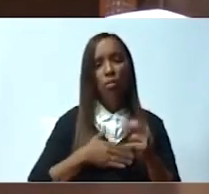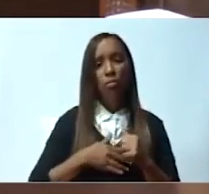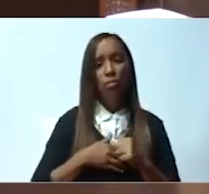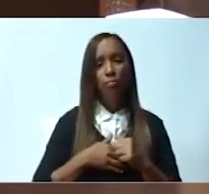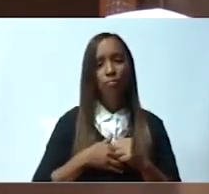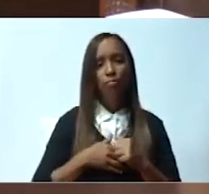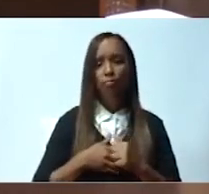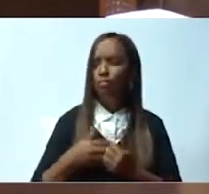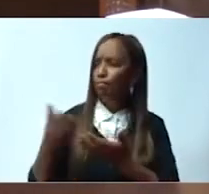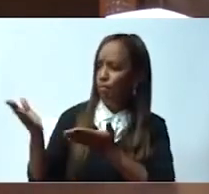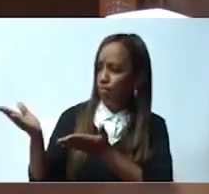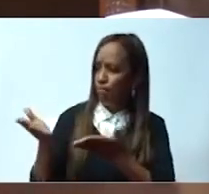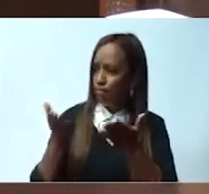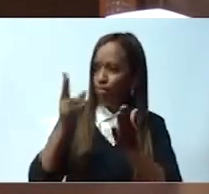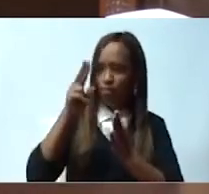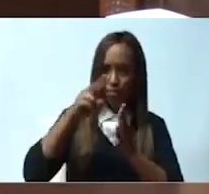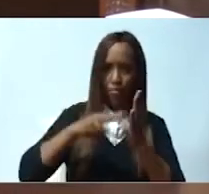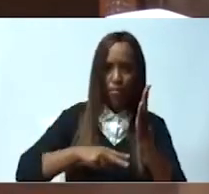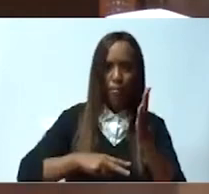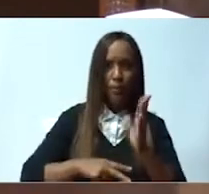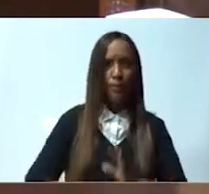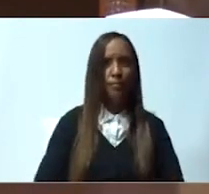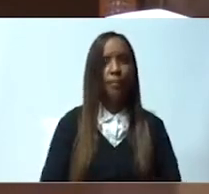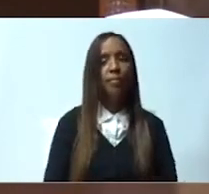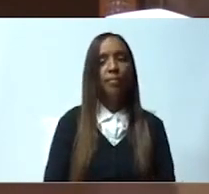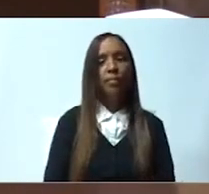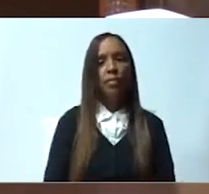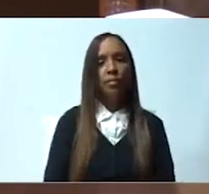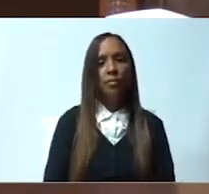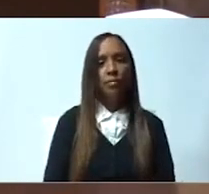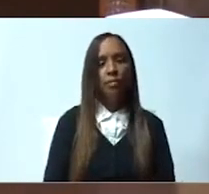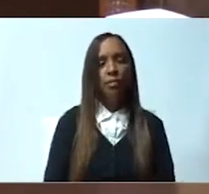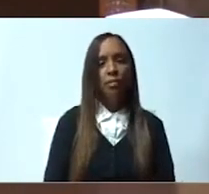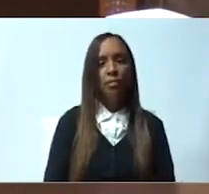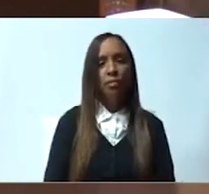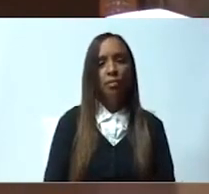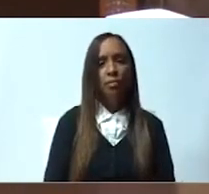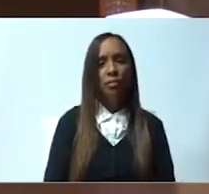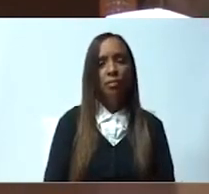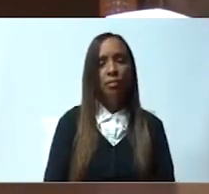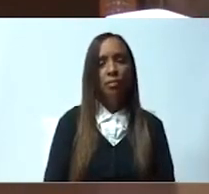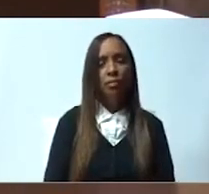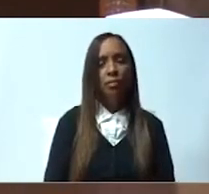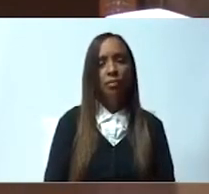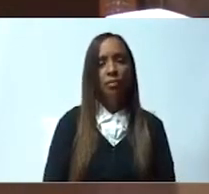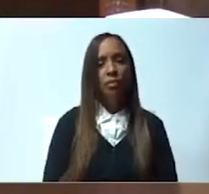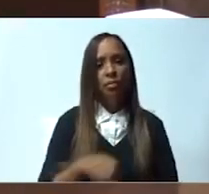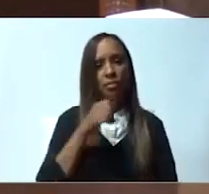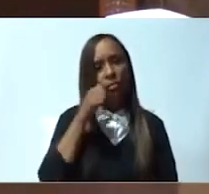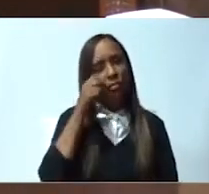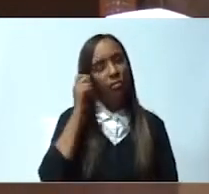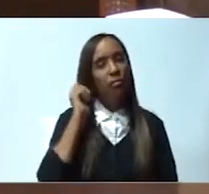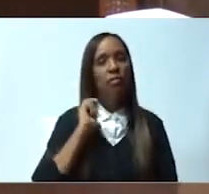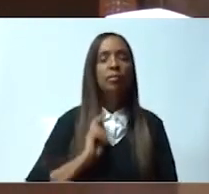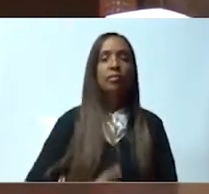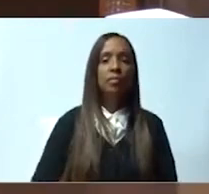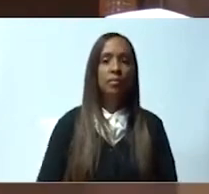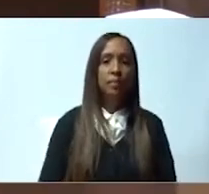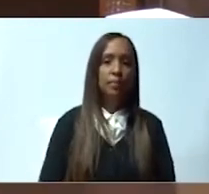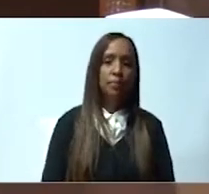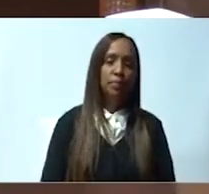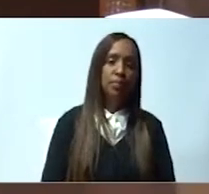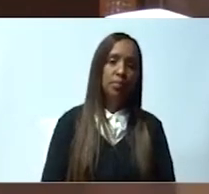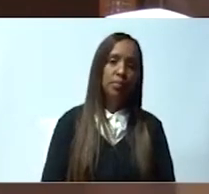Adelante, señora secretaria. Son proyectos que no ameritan grandes discusiones, creo yo. Si la